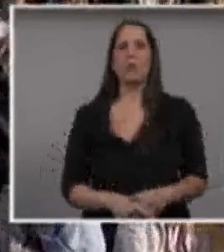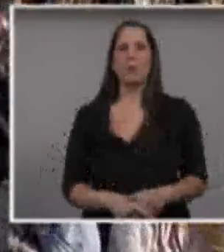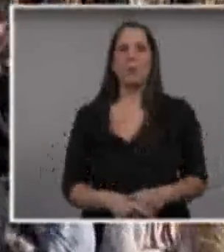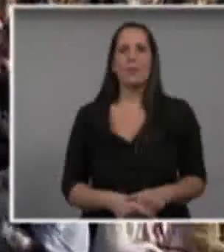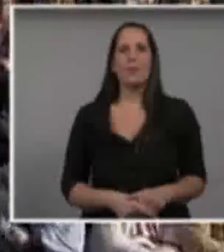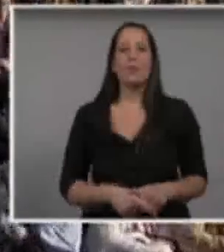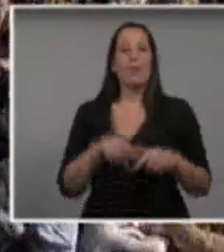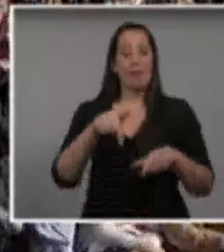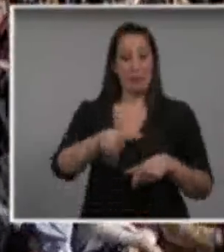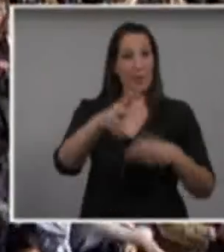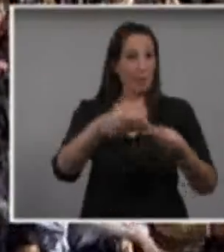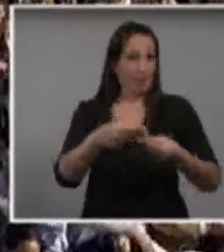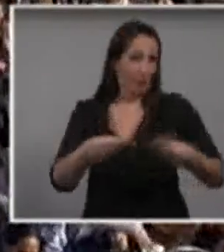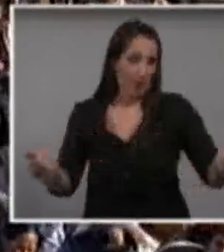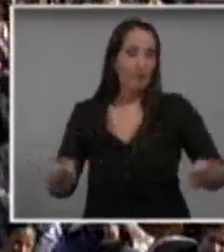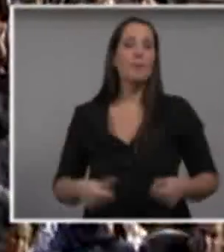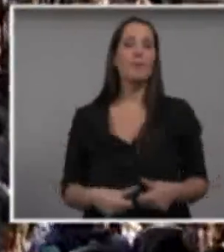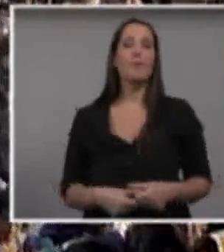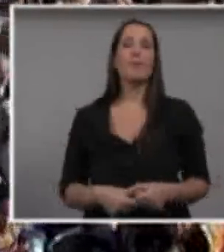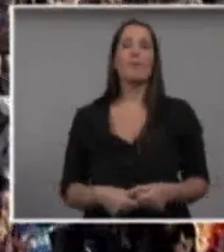Para finalizar,